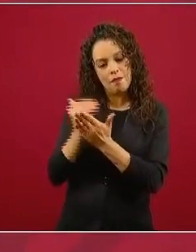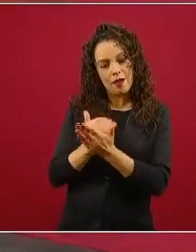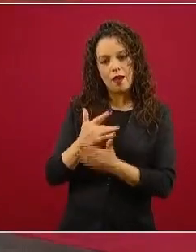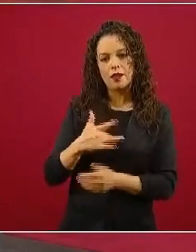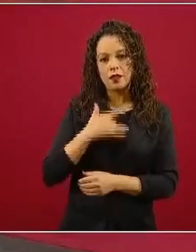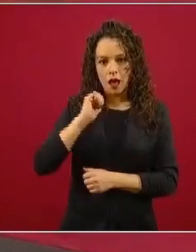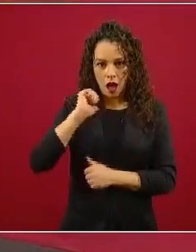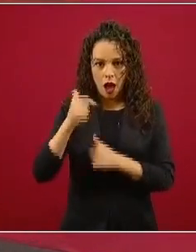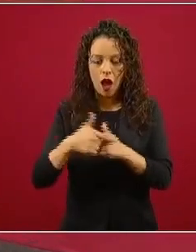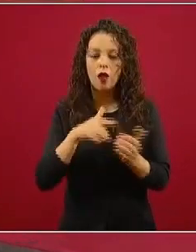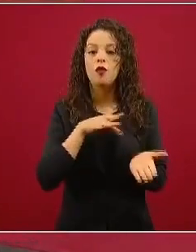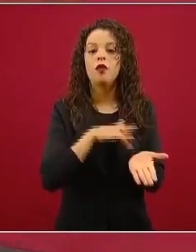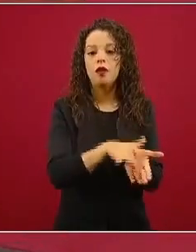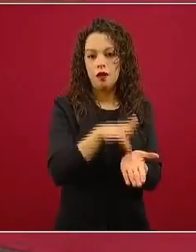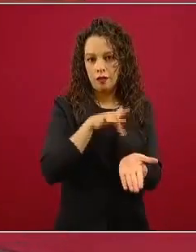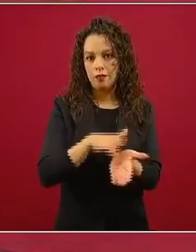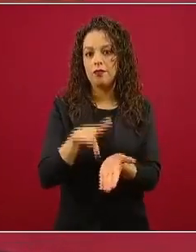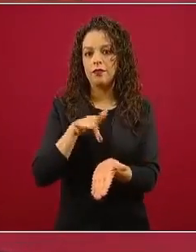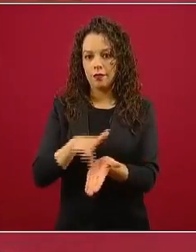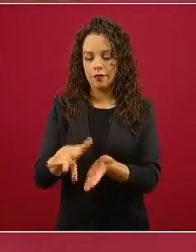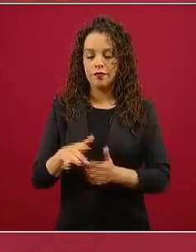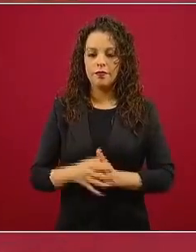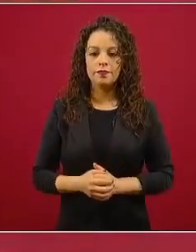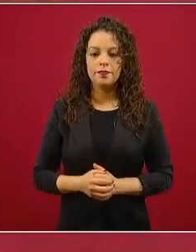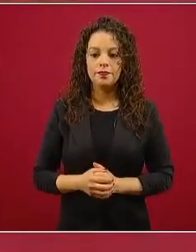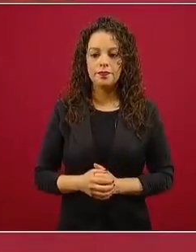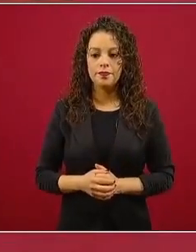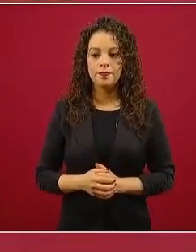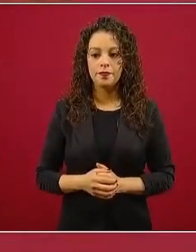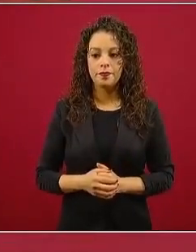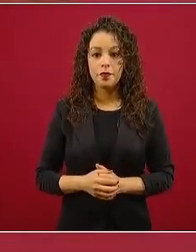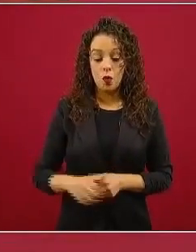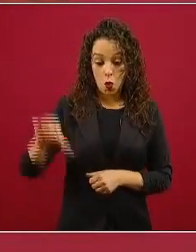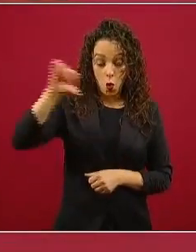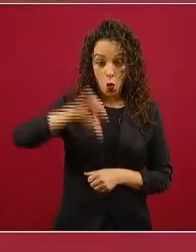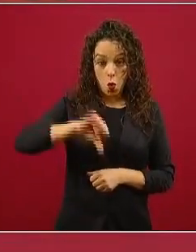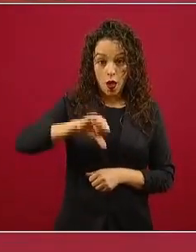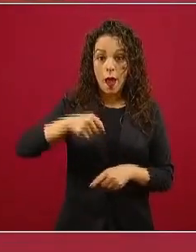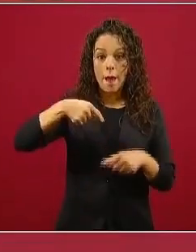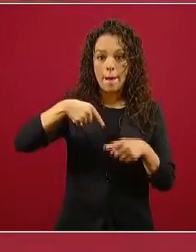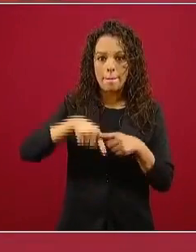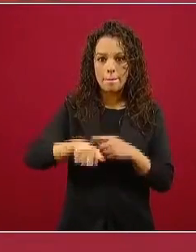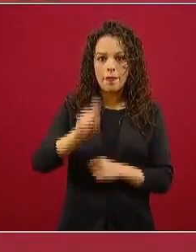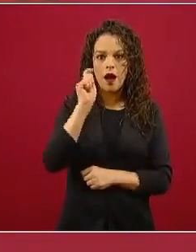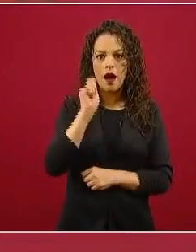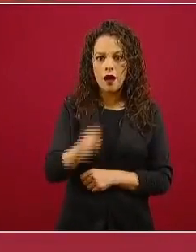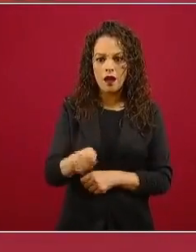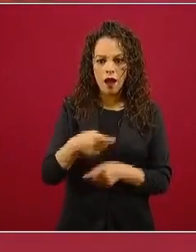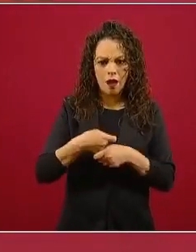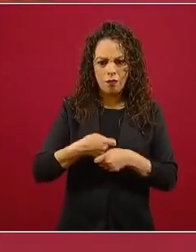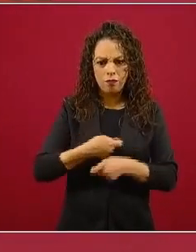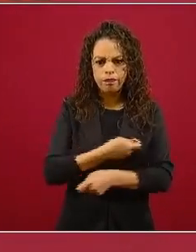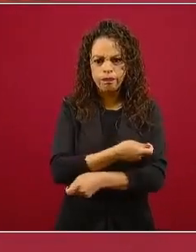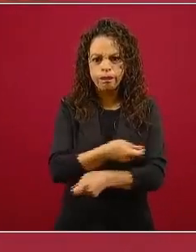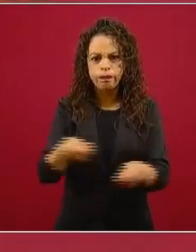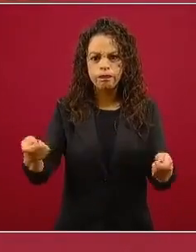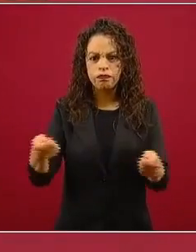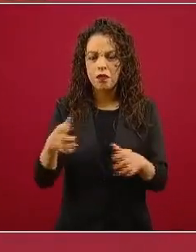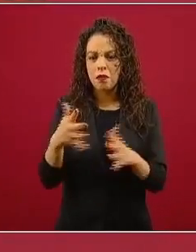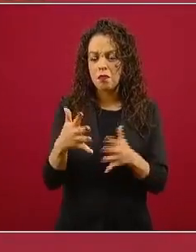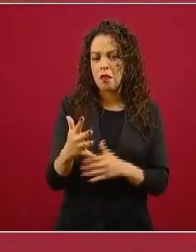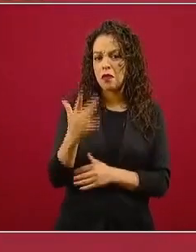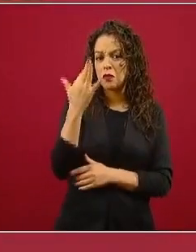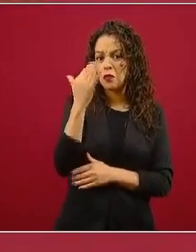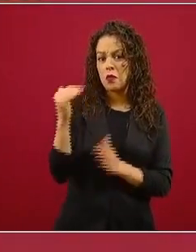Hoy mismo estamos iniciando la dispersión de cerca de 50,000 millones